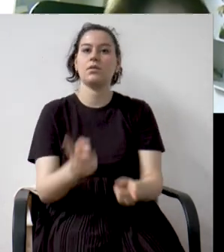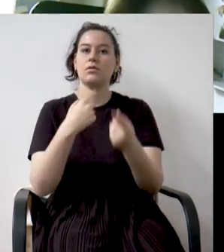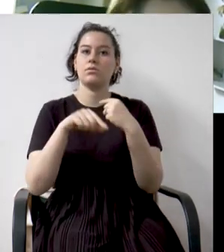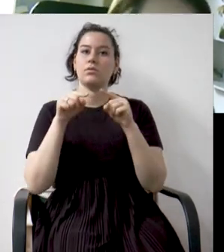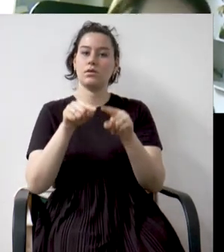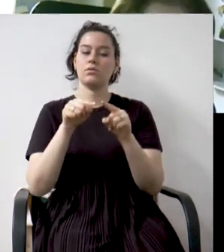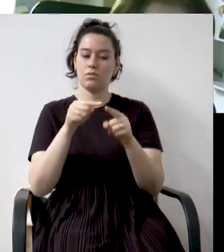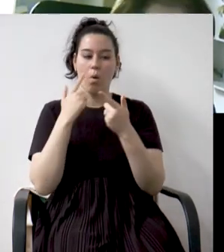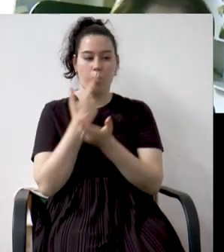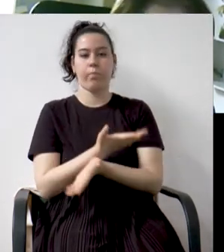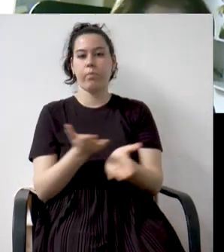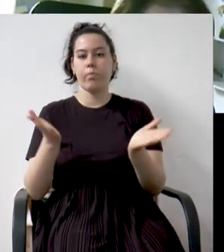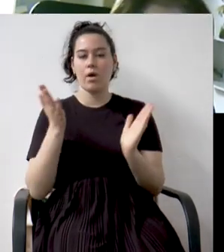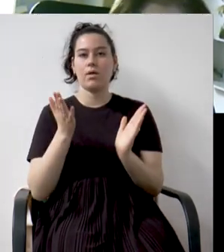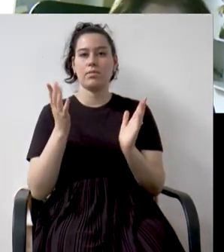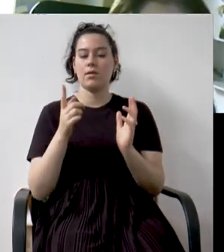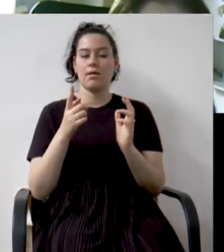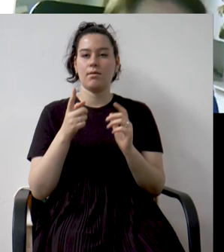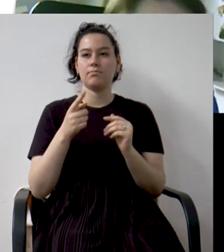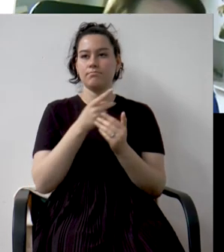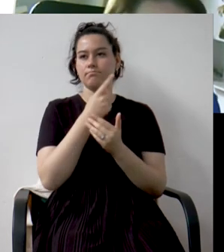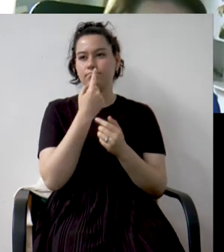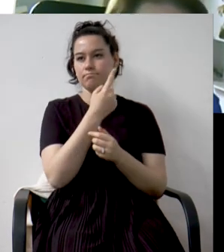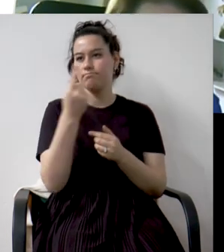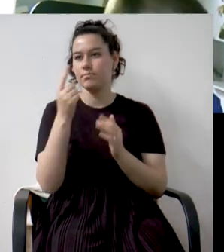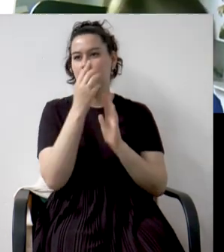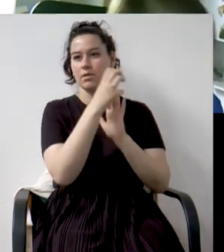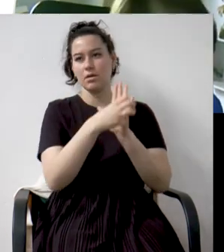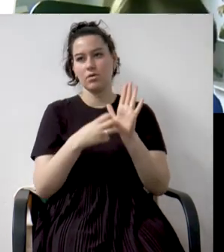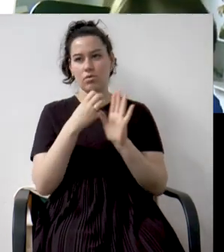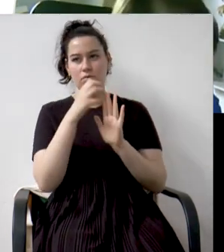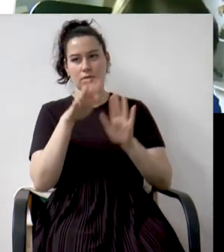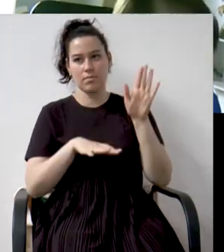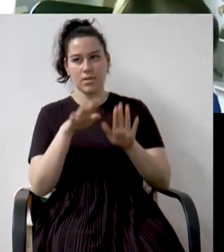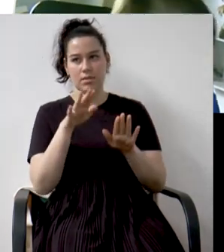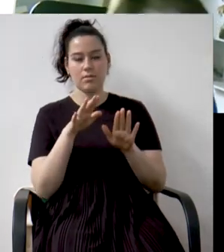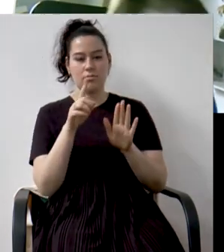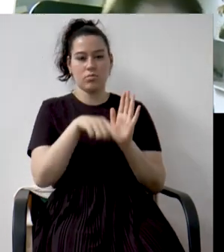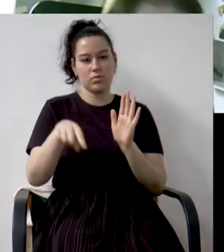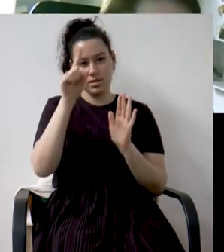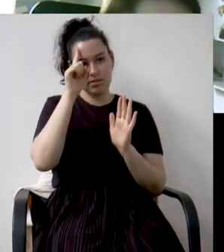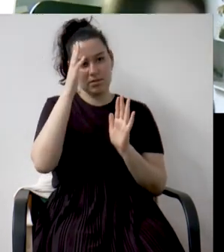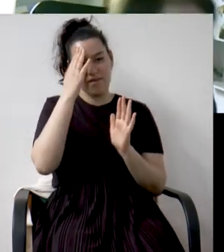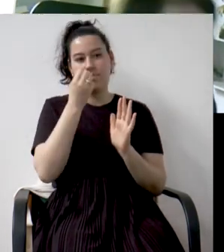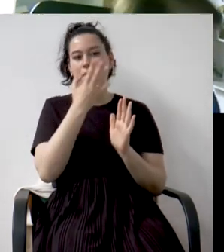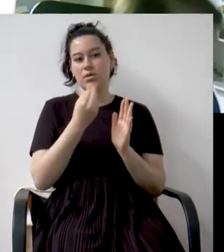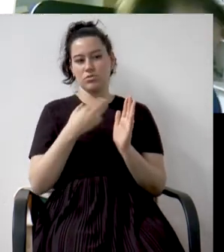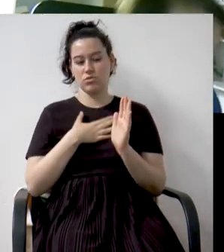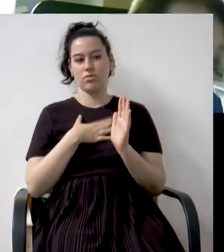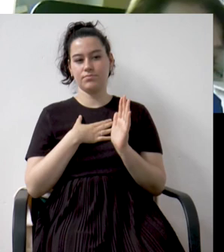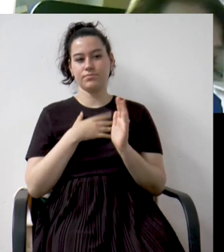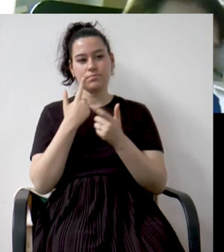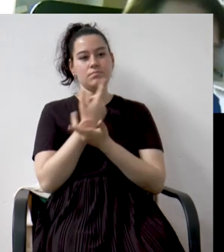un dibujo que me parece que va a ser distinto en cada región, no sé, lo desconozco, Gianfranco, eso lo saben ustedes mejor que yo, pero va a dar un